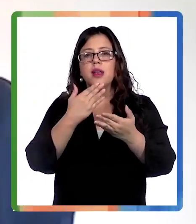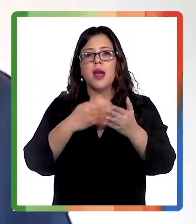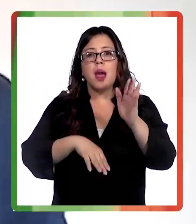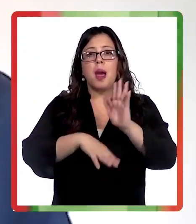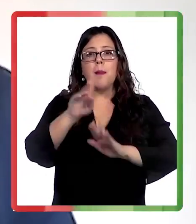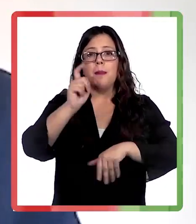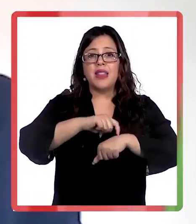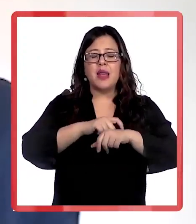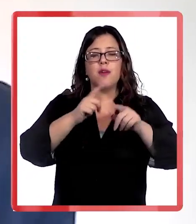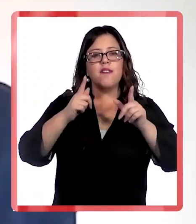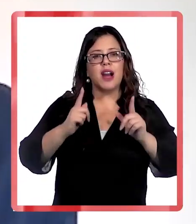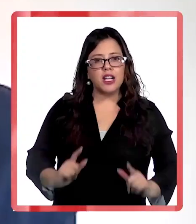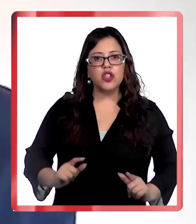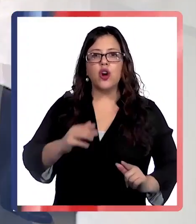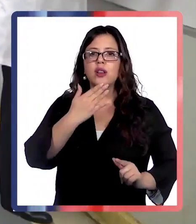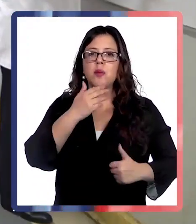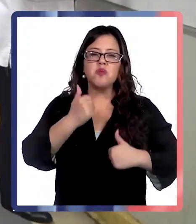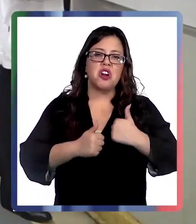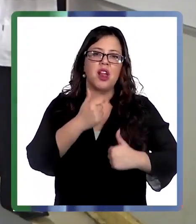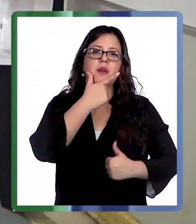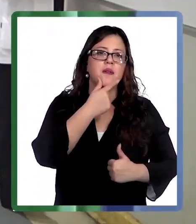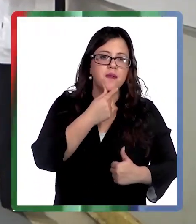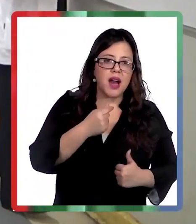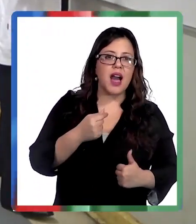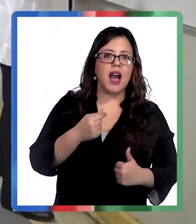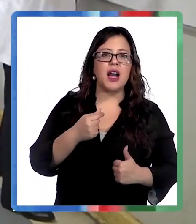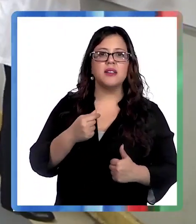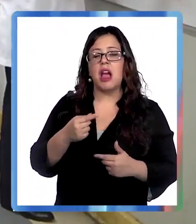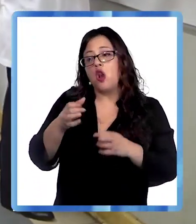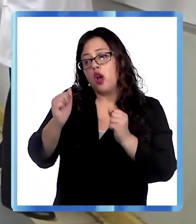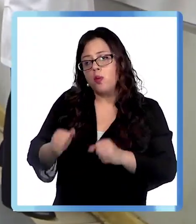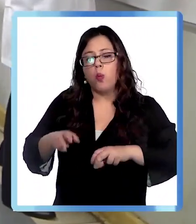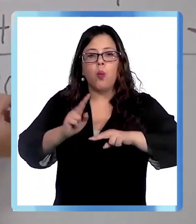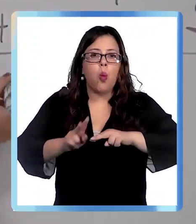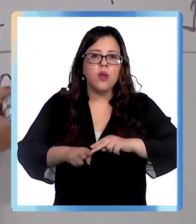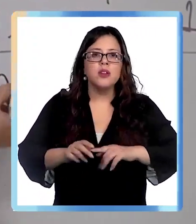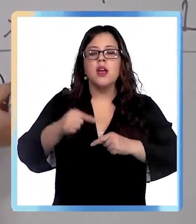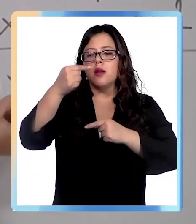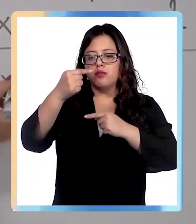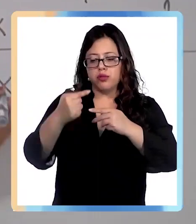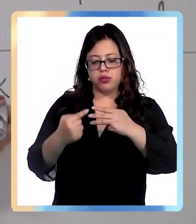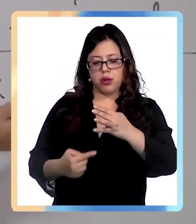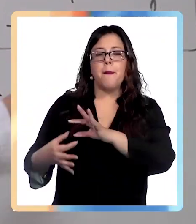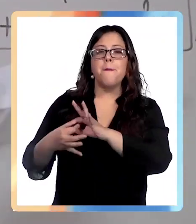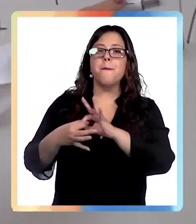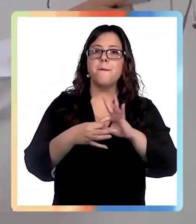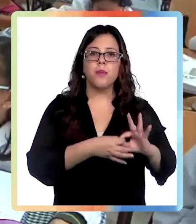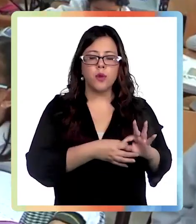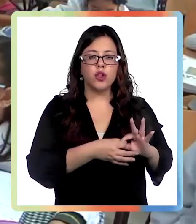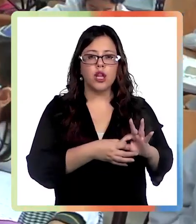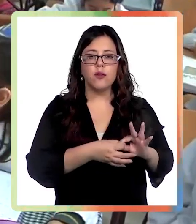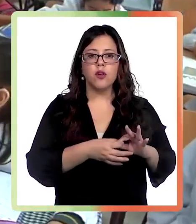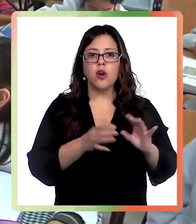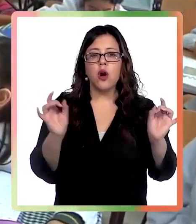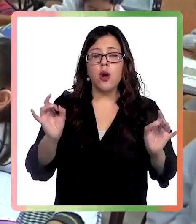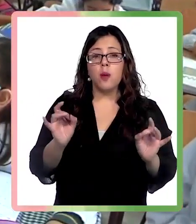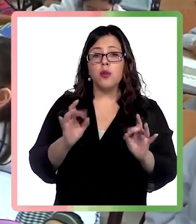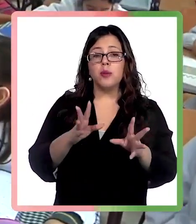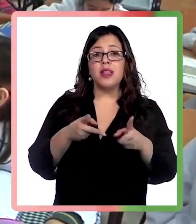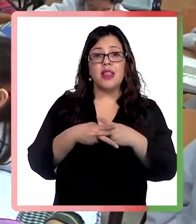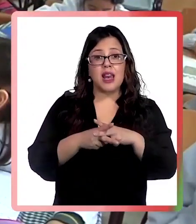le alcanzó, y esas son razones que finalmente, quizás más instrumentales, pero que efectivamente son bastante marginales. Hay